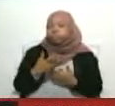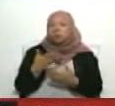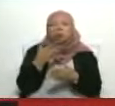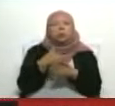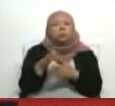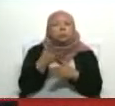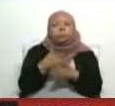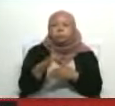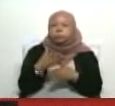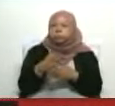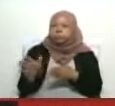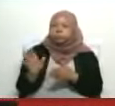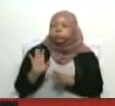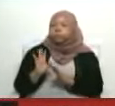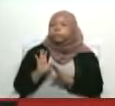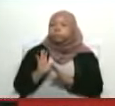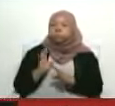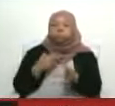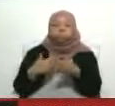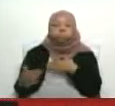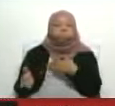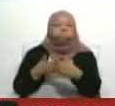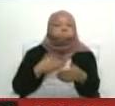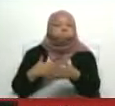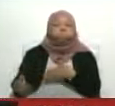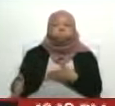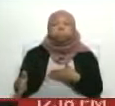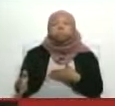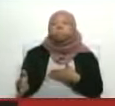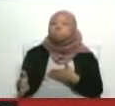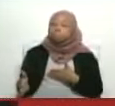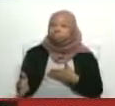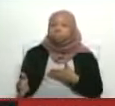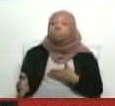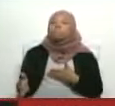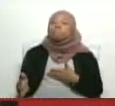importa nada. No les importa nada.